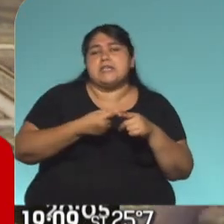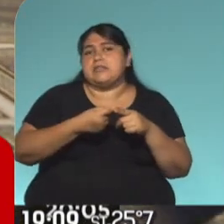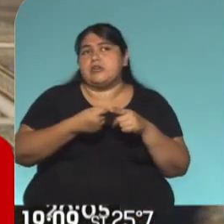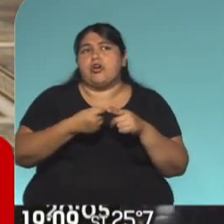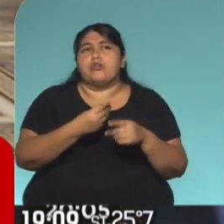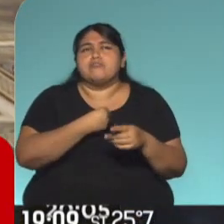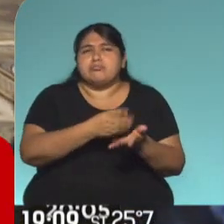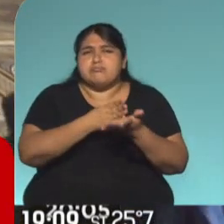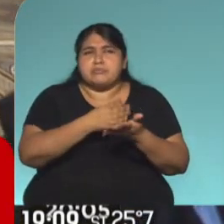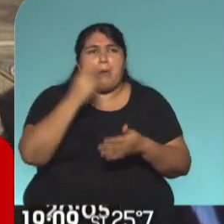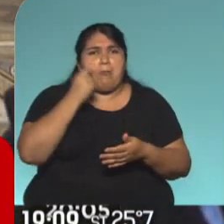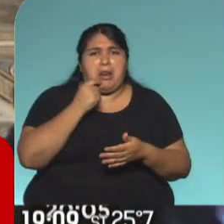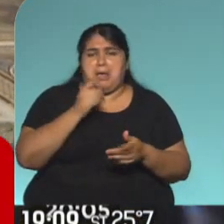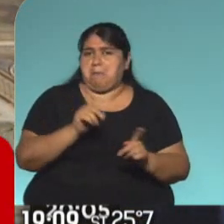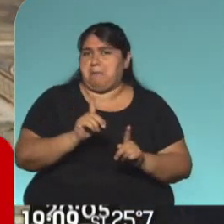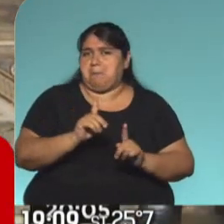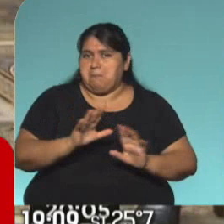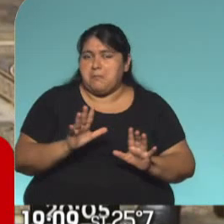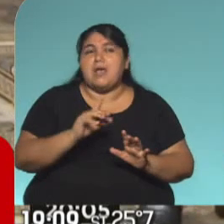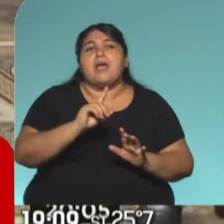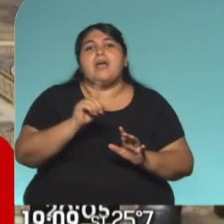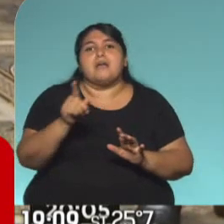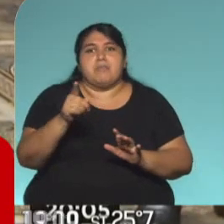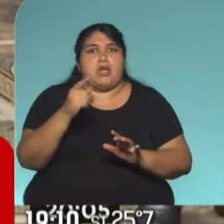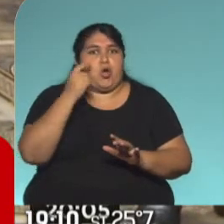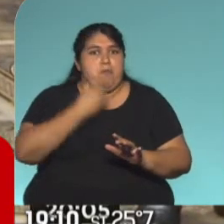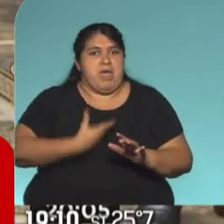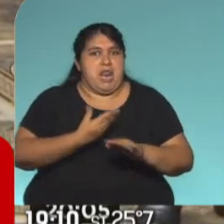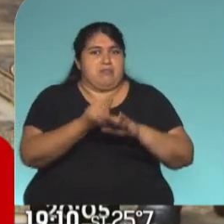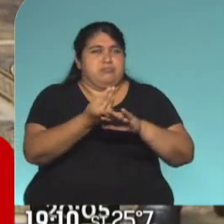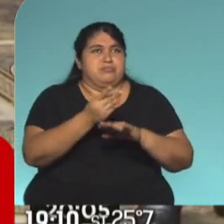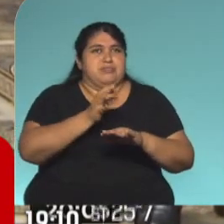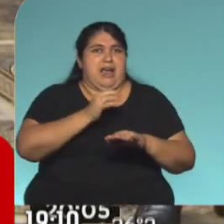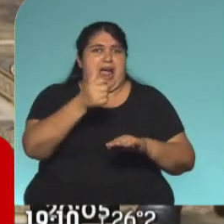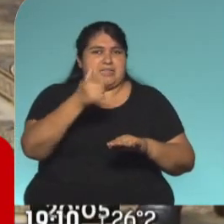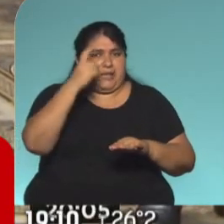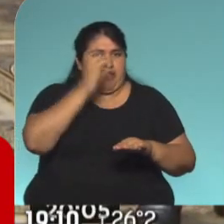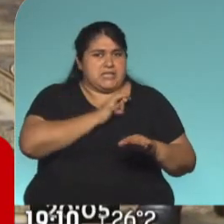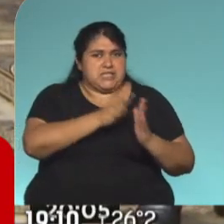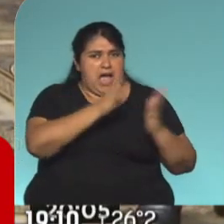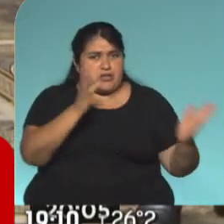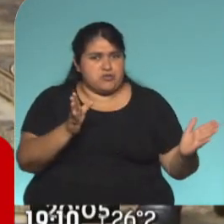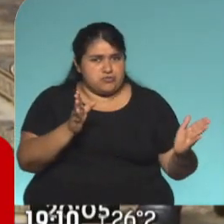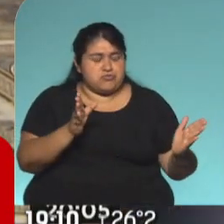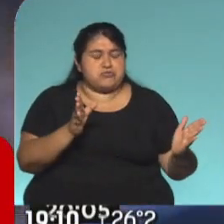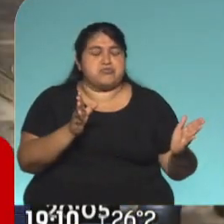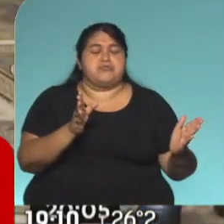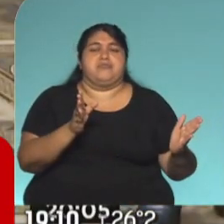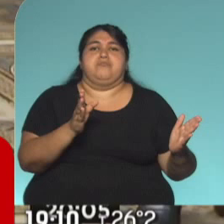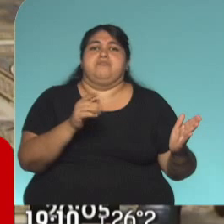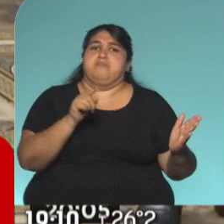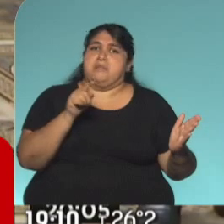menemista y fue alguien que presidió el país durante una década. Está claro que no solamente tuvo el